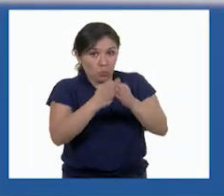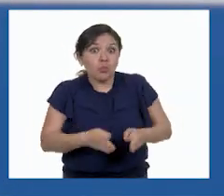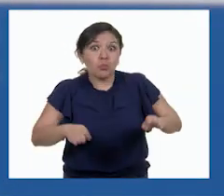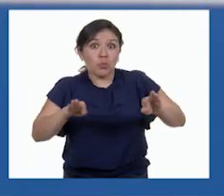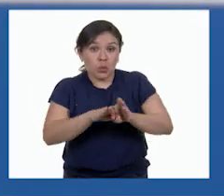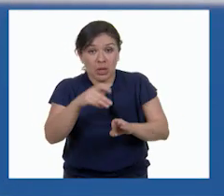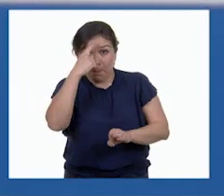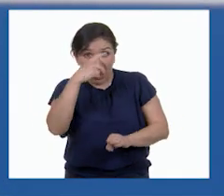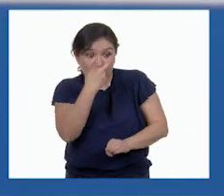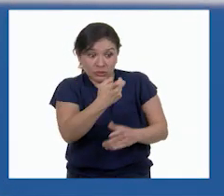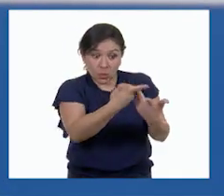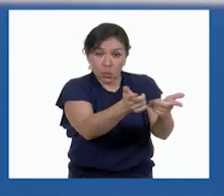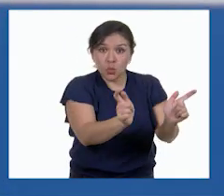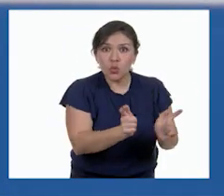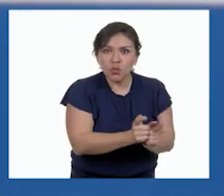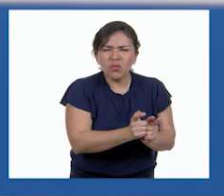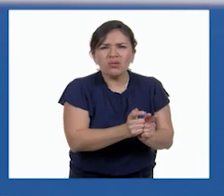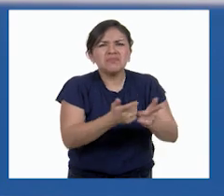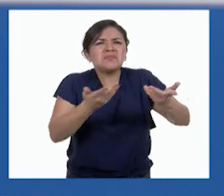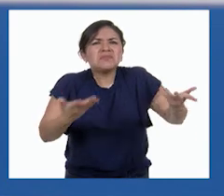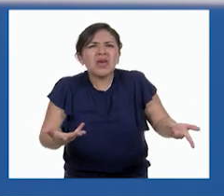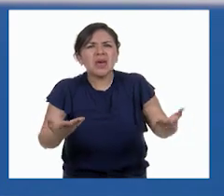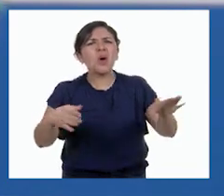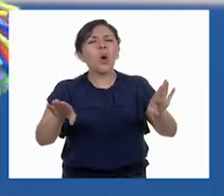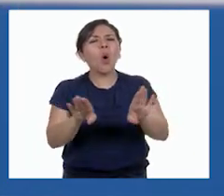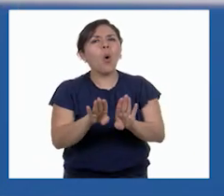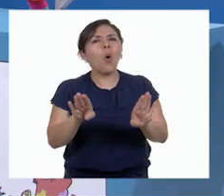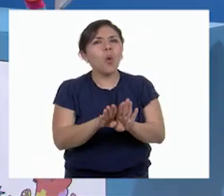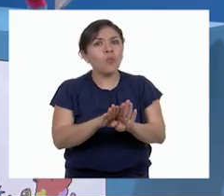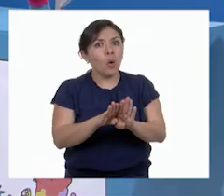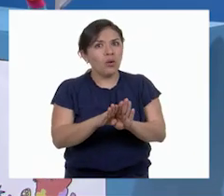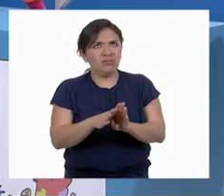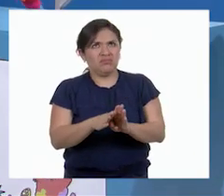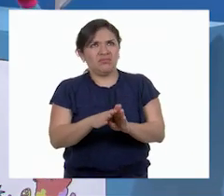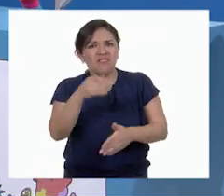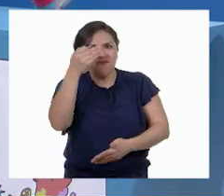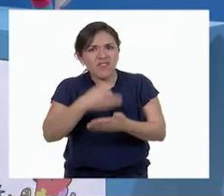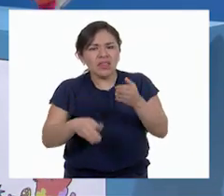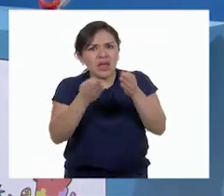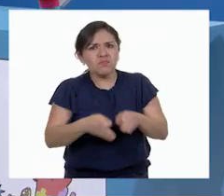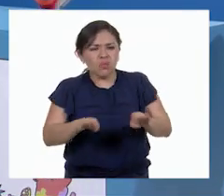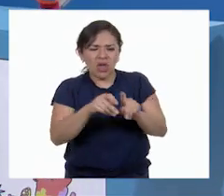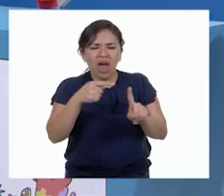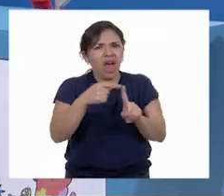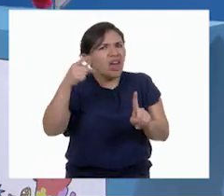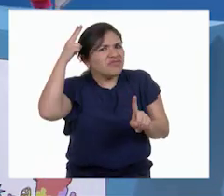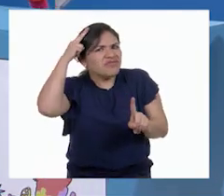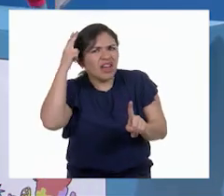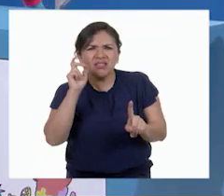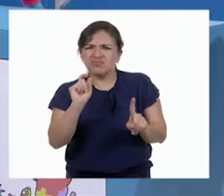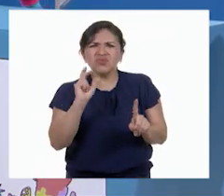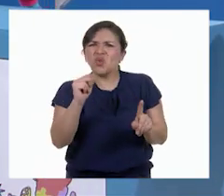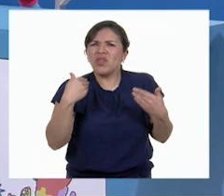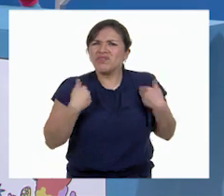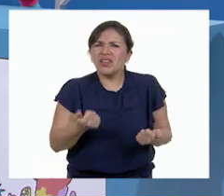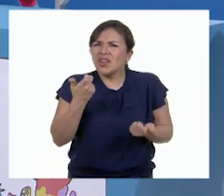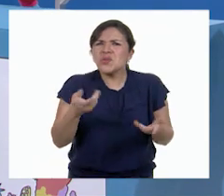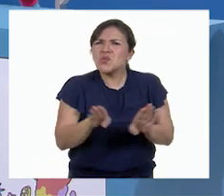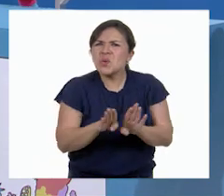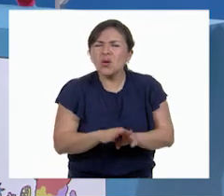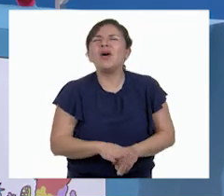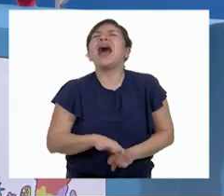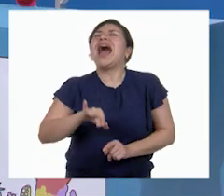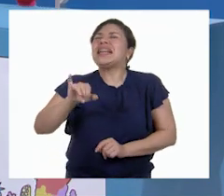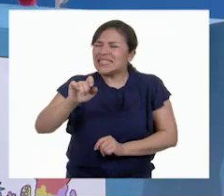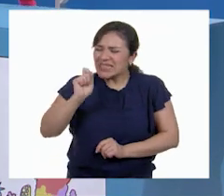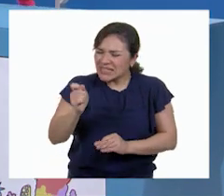importantes para ellos, ¿cómo es que no era importante para Díaz? No lo puedo entender. Sí era importante,